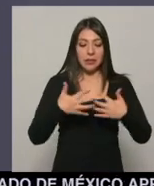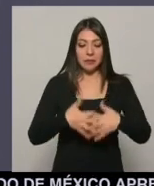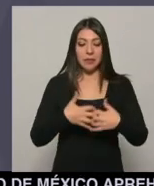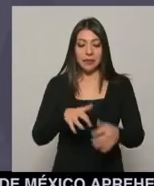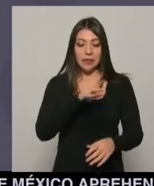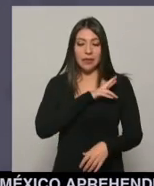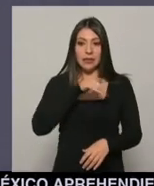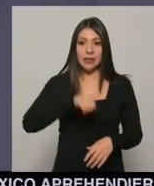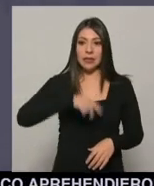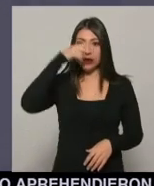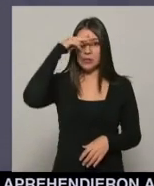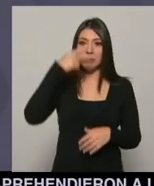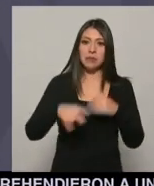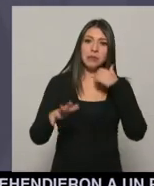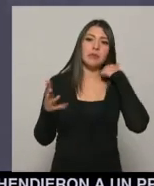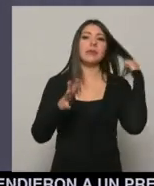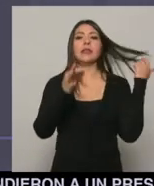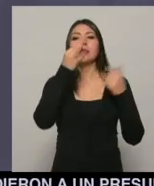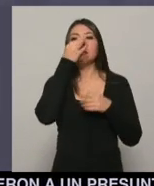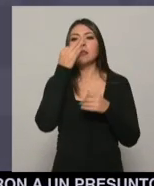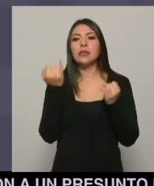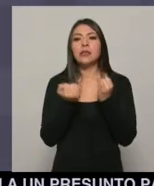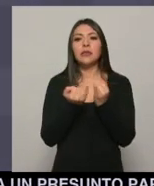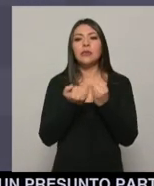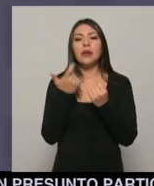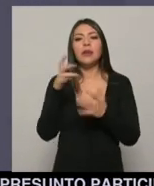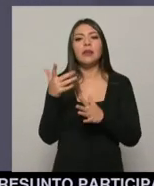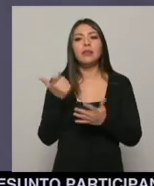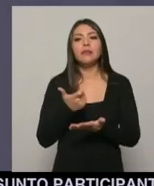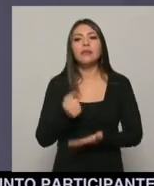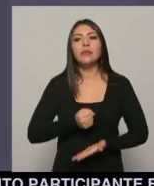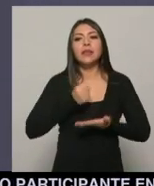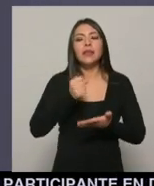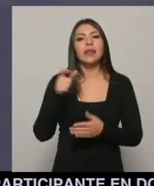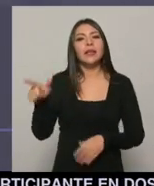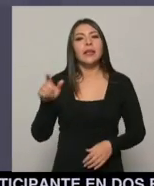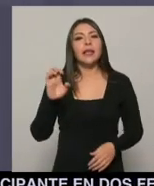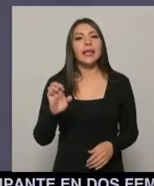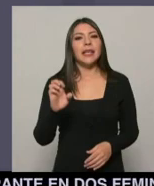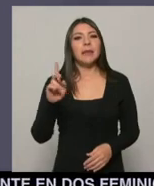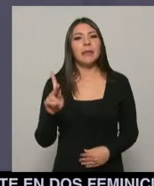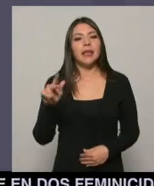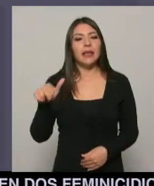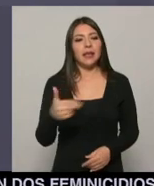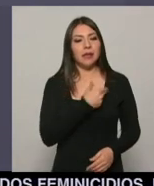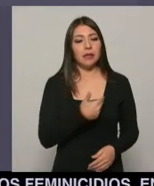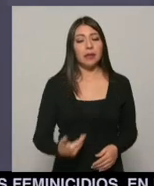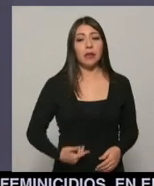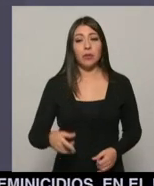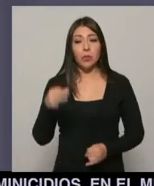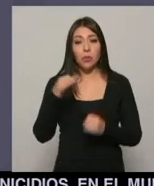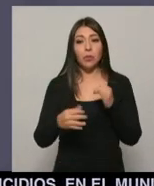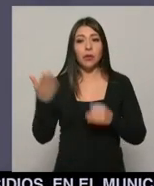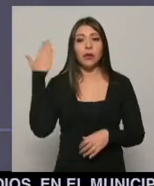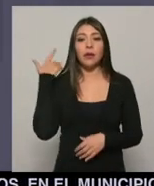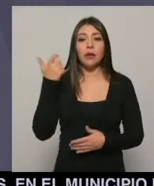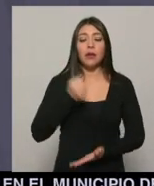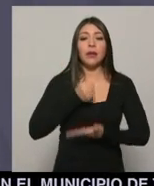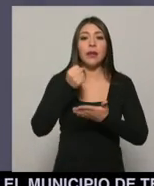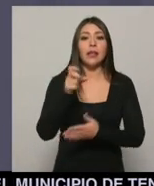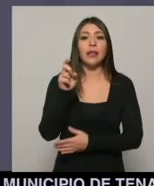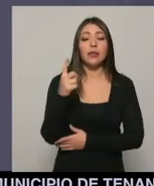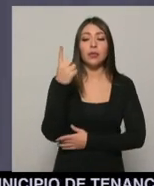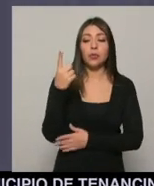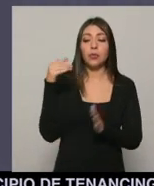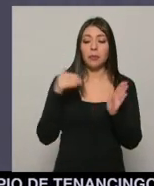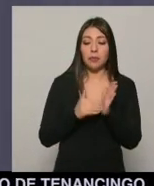México son casi similares a los que invirtieron con Peña Nieto. El último año de Peña Nieto, la iniciativa privada en México invirtió 31,000 millones de dólares.